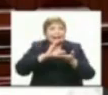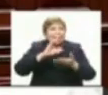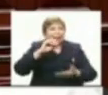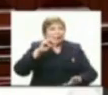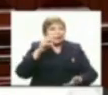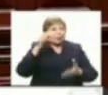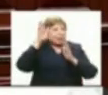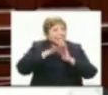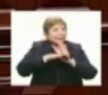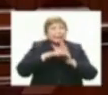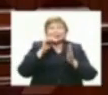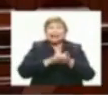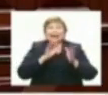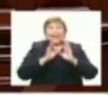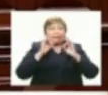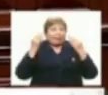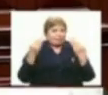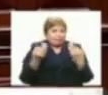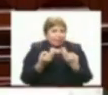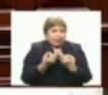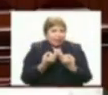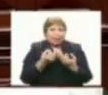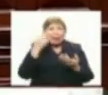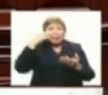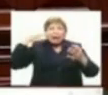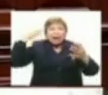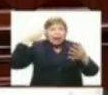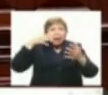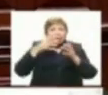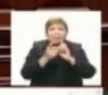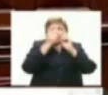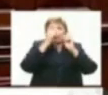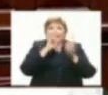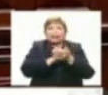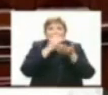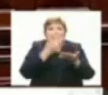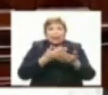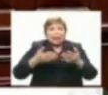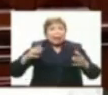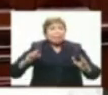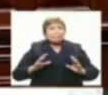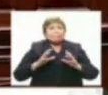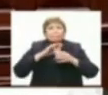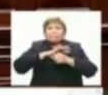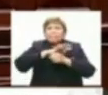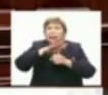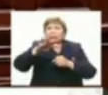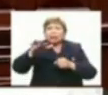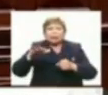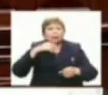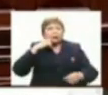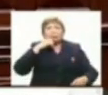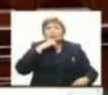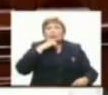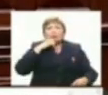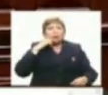para dinamizar la economía familiar, para enfrentar las consecuencias económicas de la pandemia que ha ubicado a las